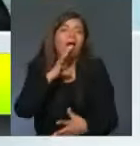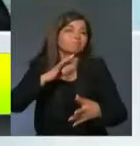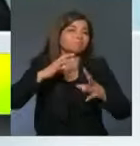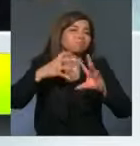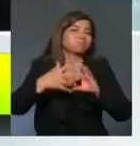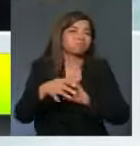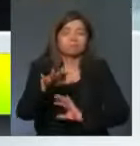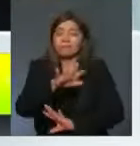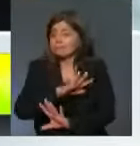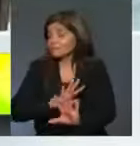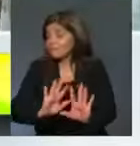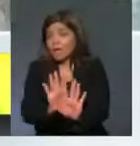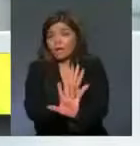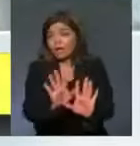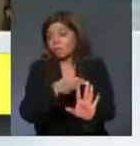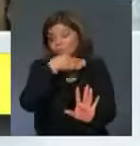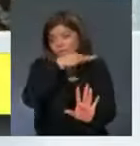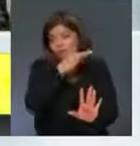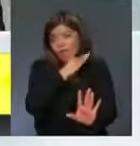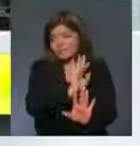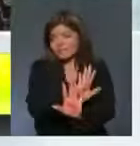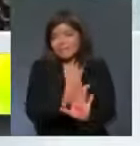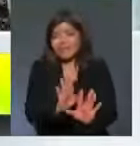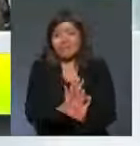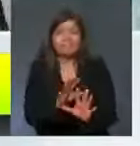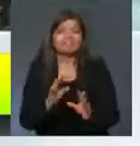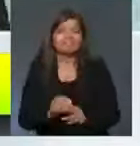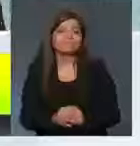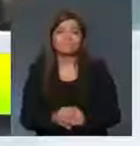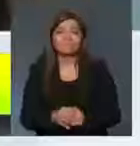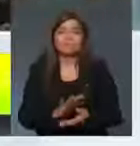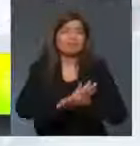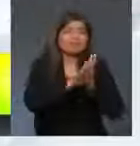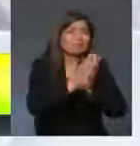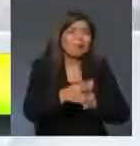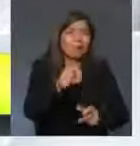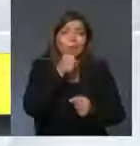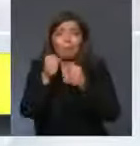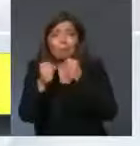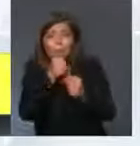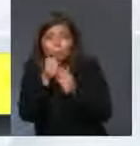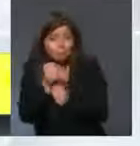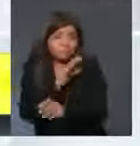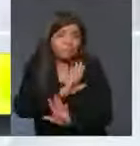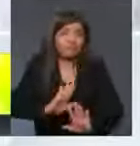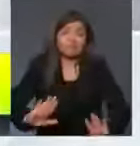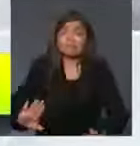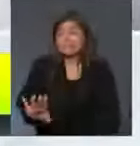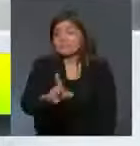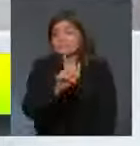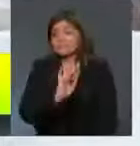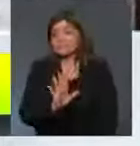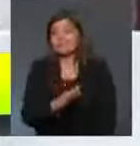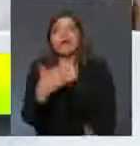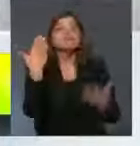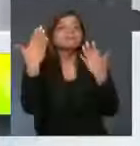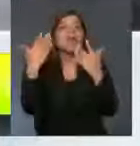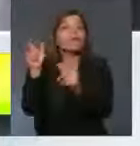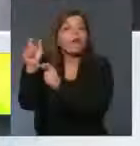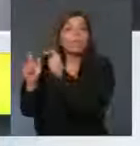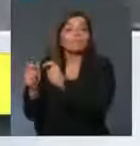voy a dar mensaje cuando no respetan los medios. Había una sensación. Poco habla Daniel Jadue. Saluda a sus adherentes que están con